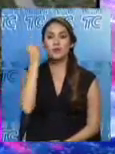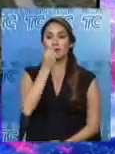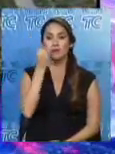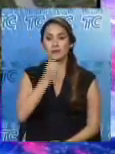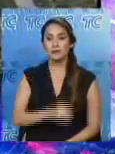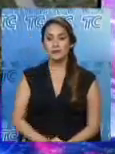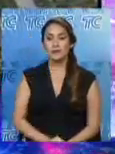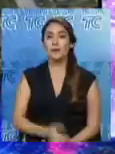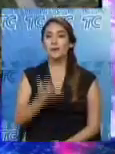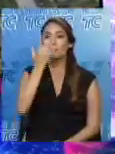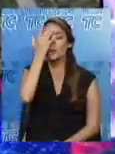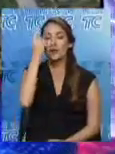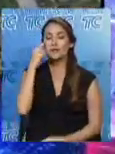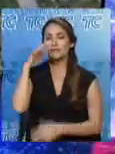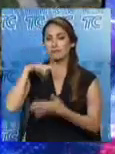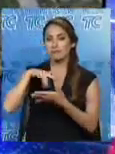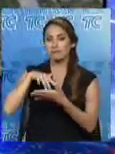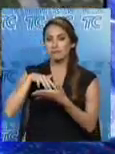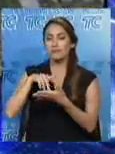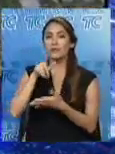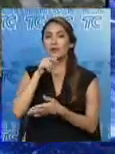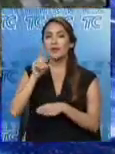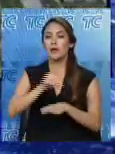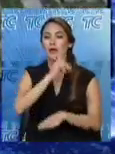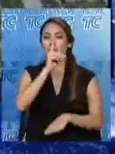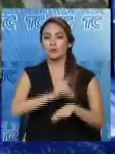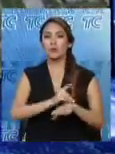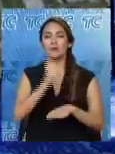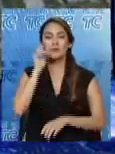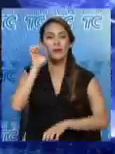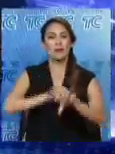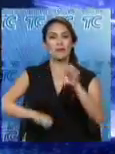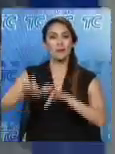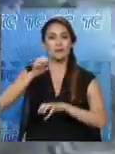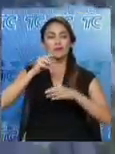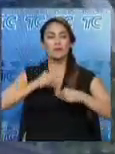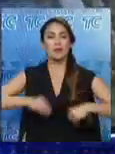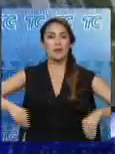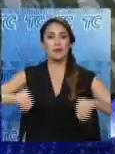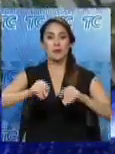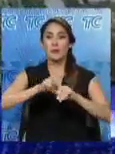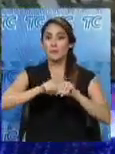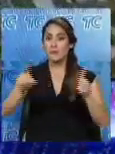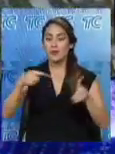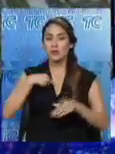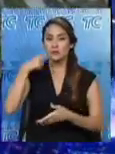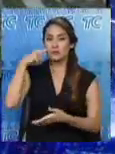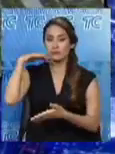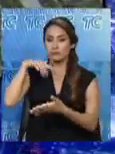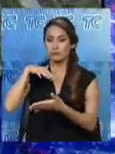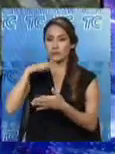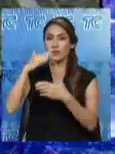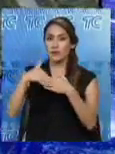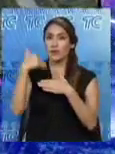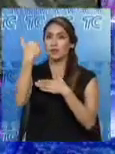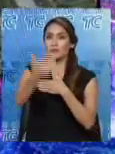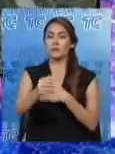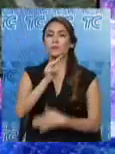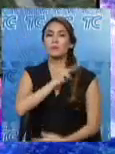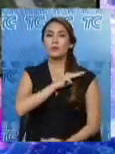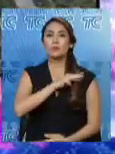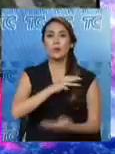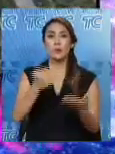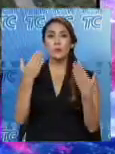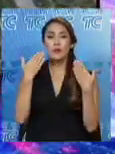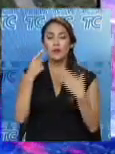dólares, debido a un análisis efectuado por la Dirección Nacional de Avalúos y Catastros. Sin embargo, un estudio efectuado posteriormente por el municipio de